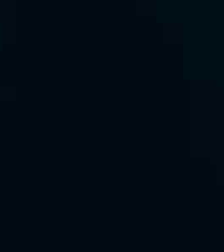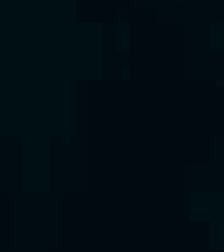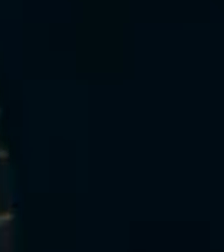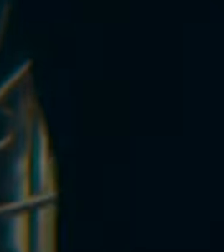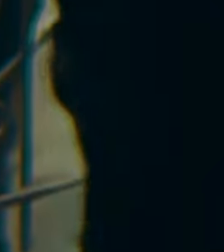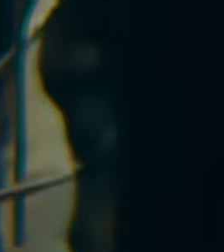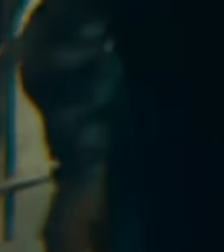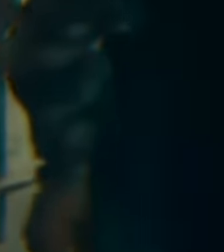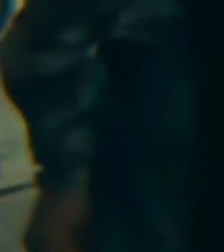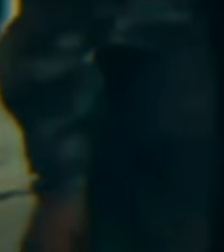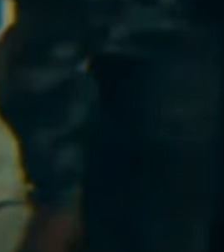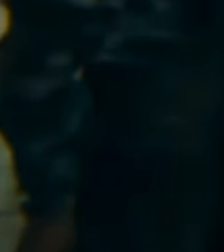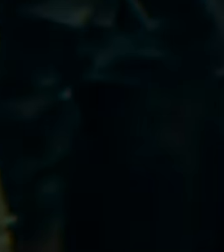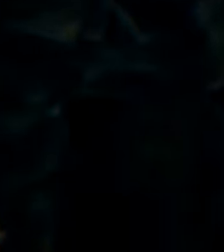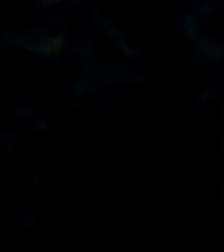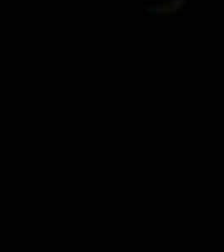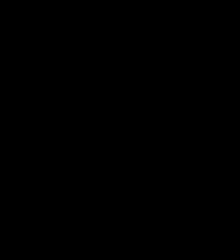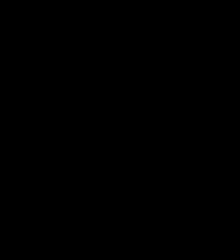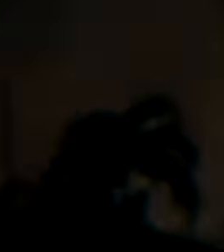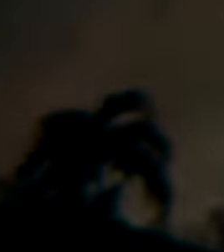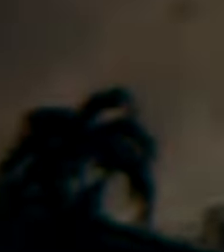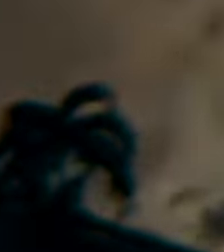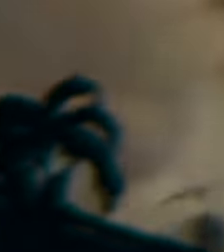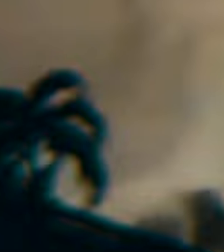mundo entero. Lo leo.